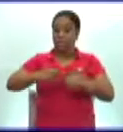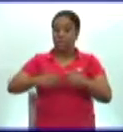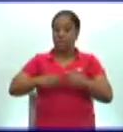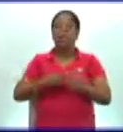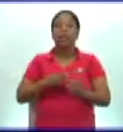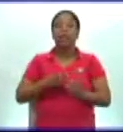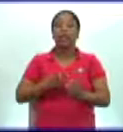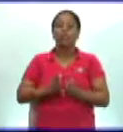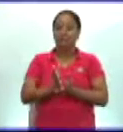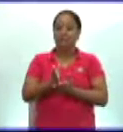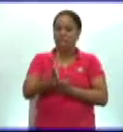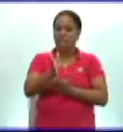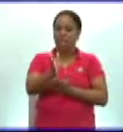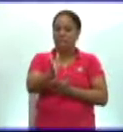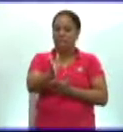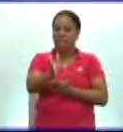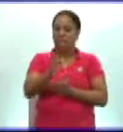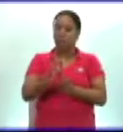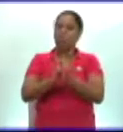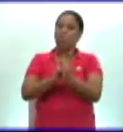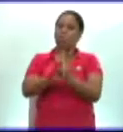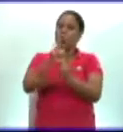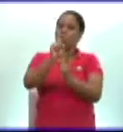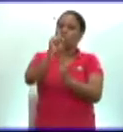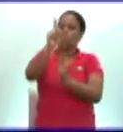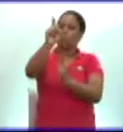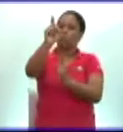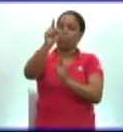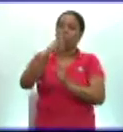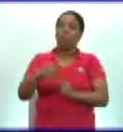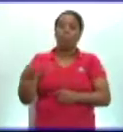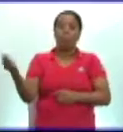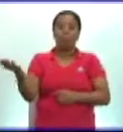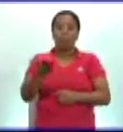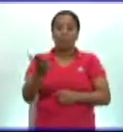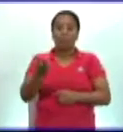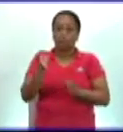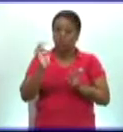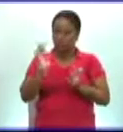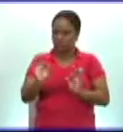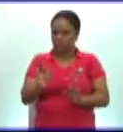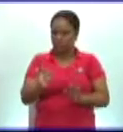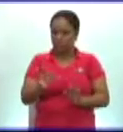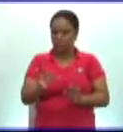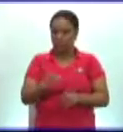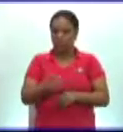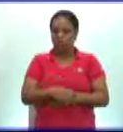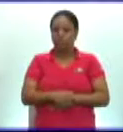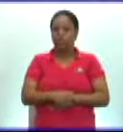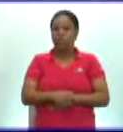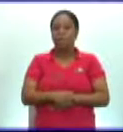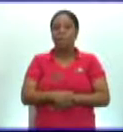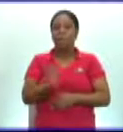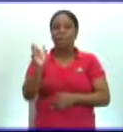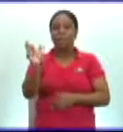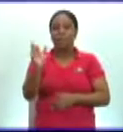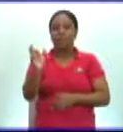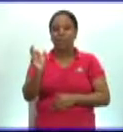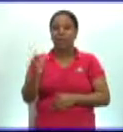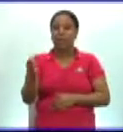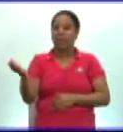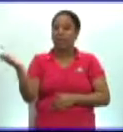recta ascendiendo por una cuesta con velocidad constante. Palabra clave,